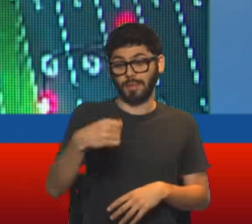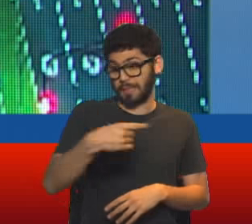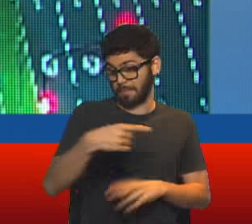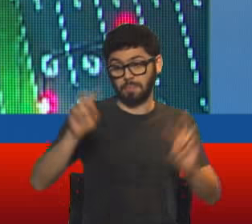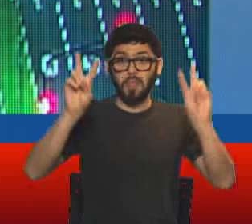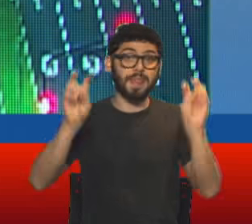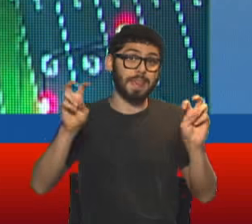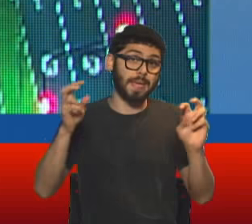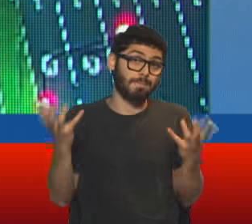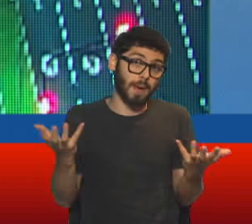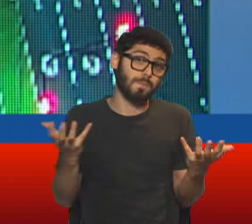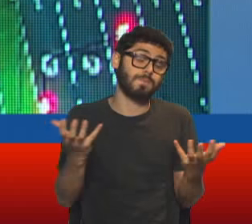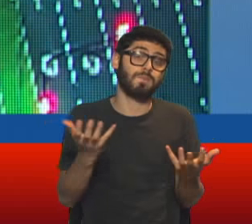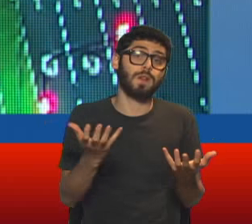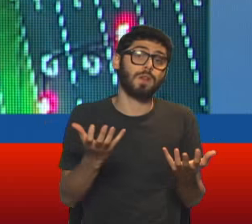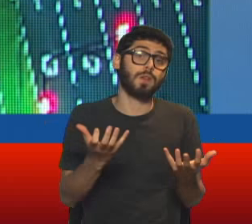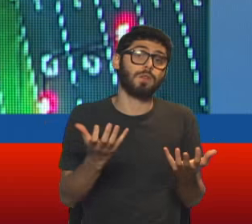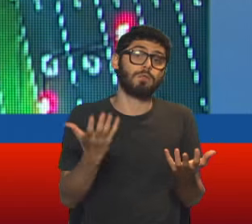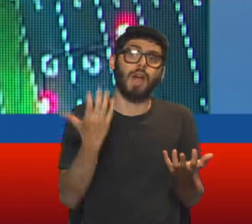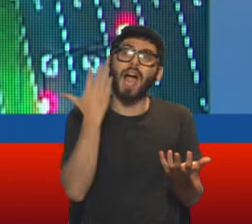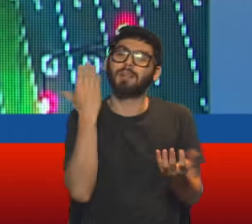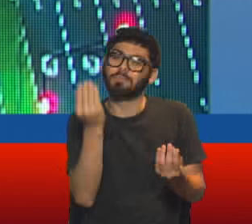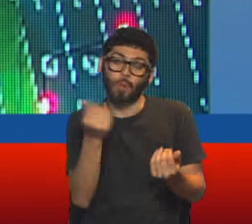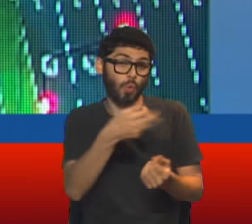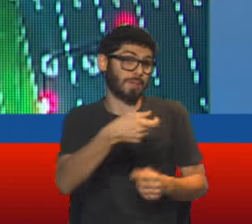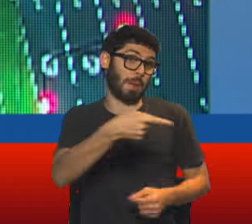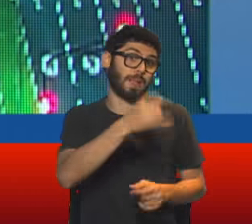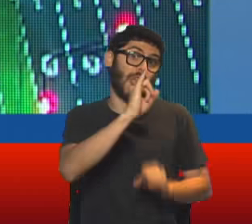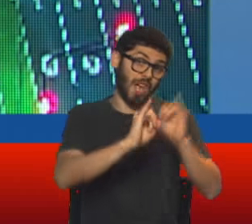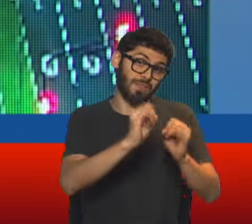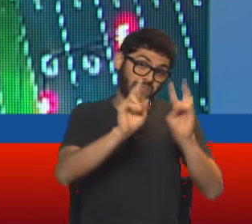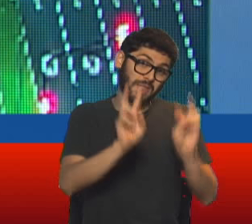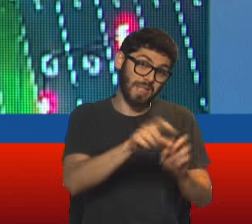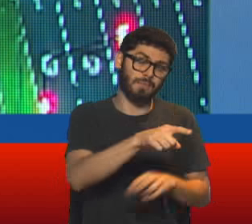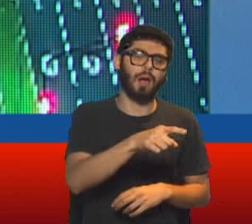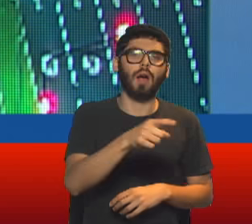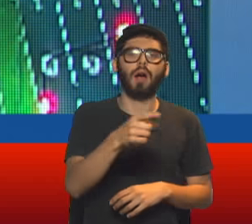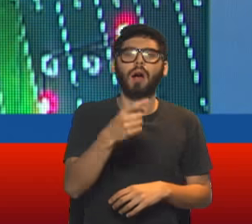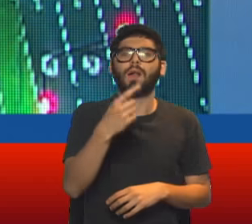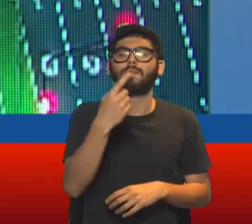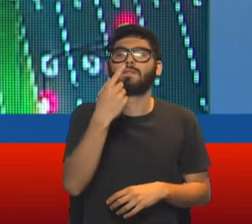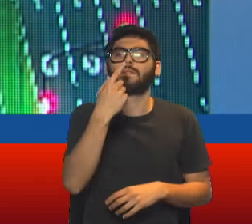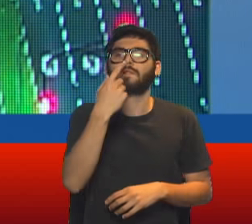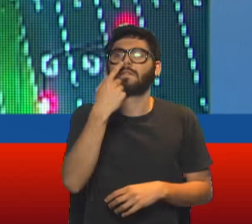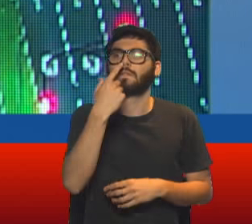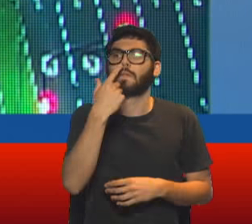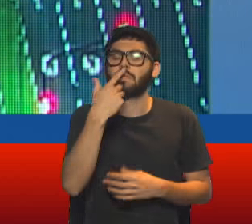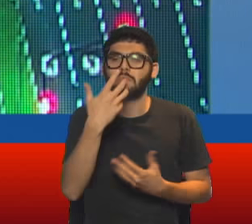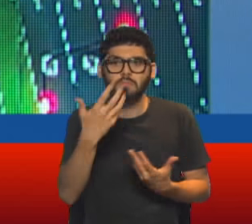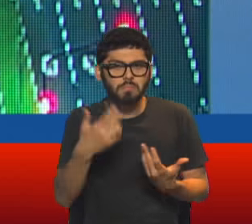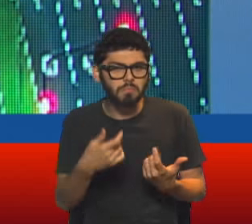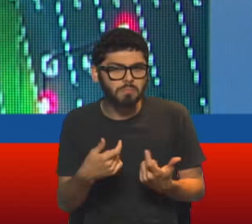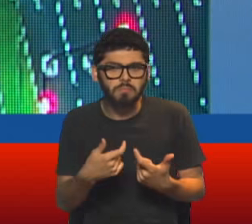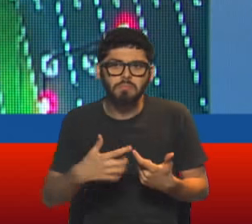que se veía venir que le has puesto palabras la semana pasada y que ha tenido qué tipo de impacto que sintieron que que ha